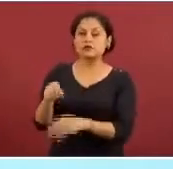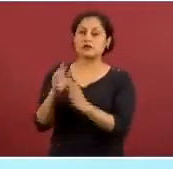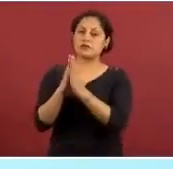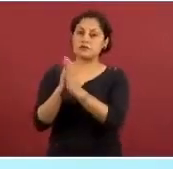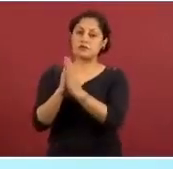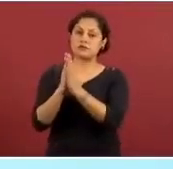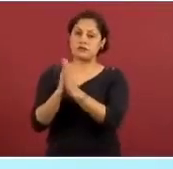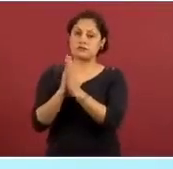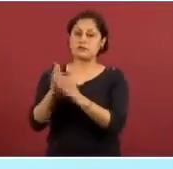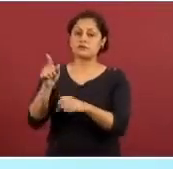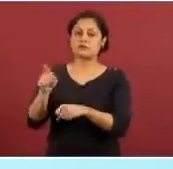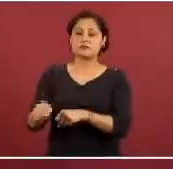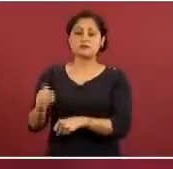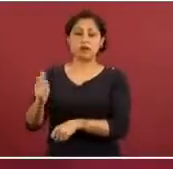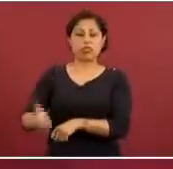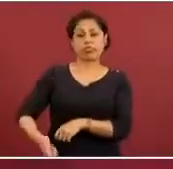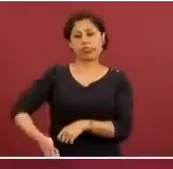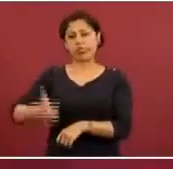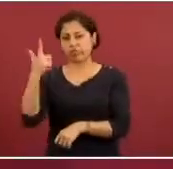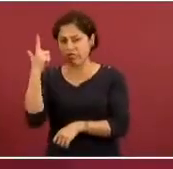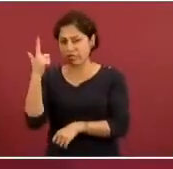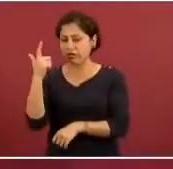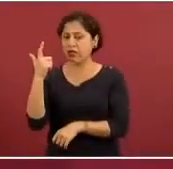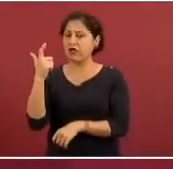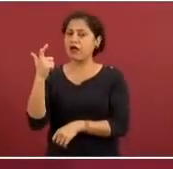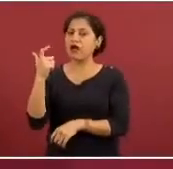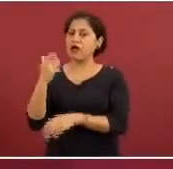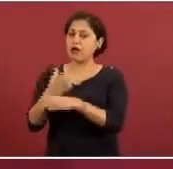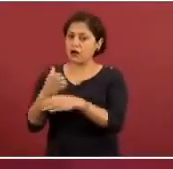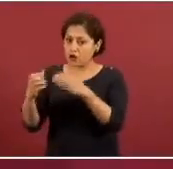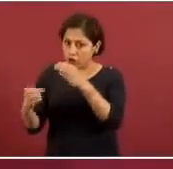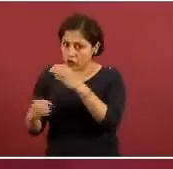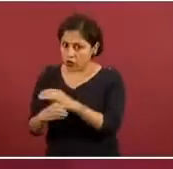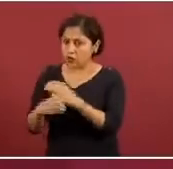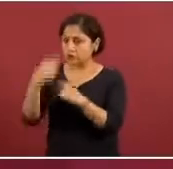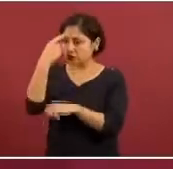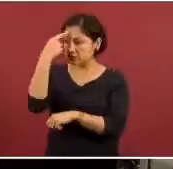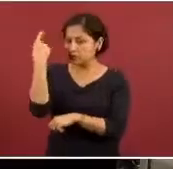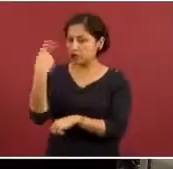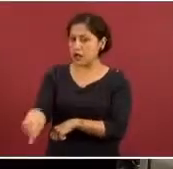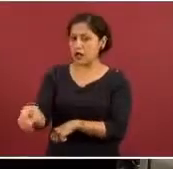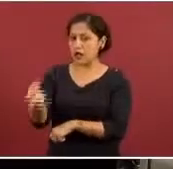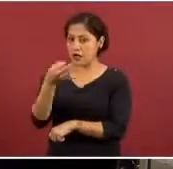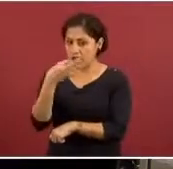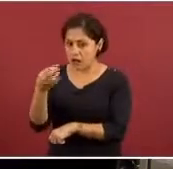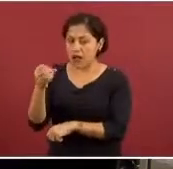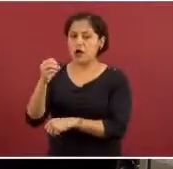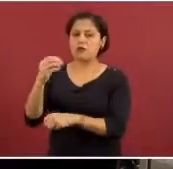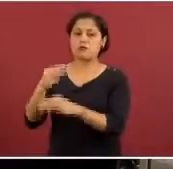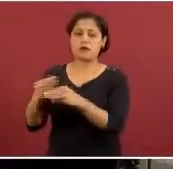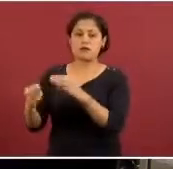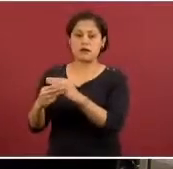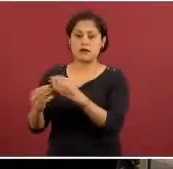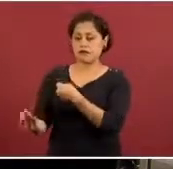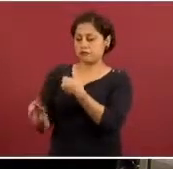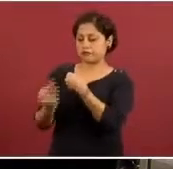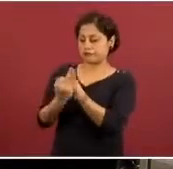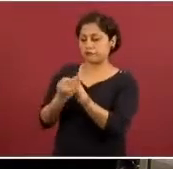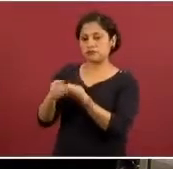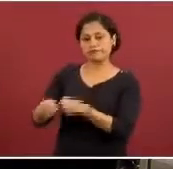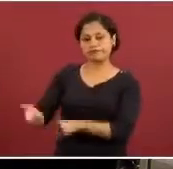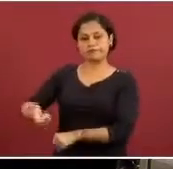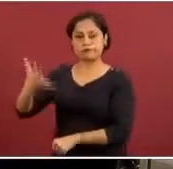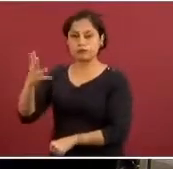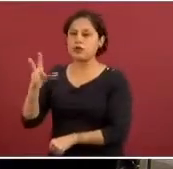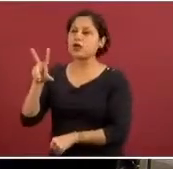incrementar desproporcionadamente el precio de los materiales de protección. De ser posible, se debe